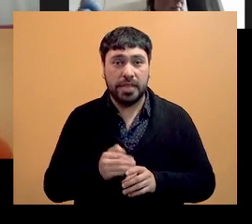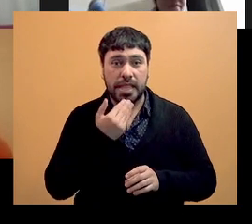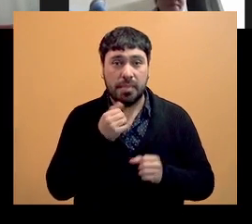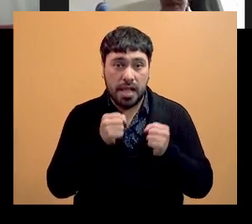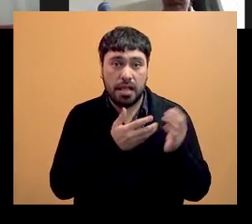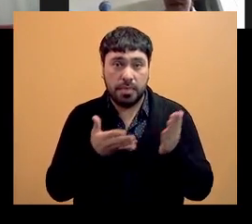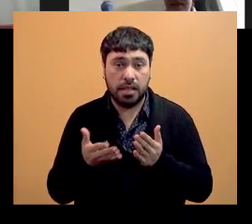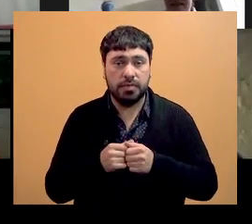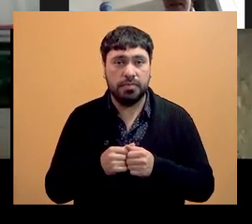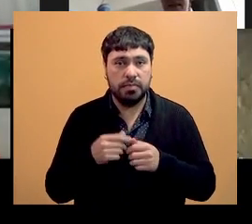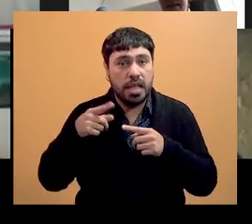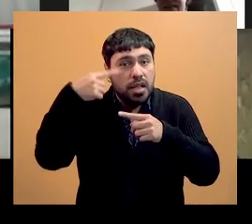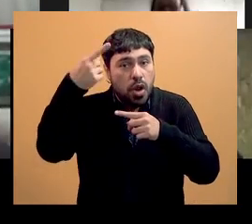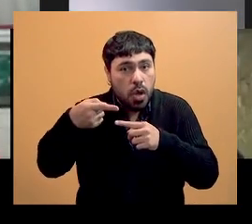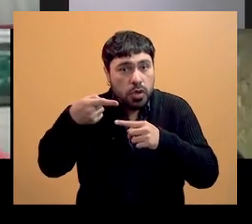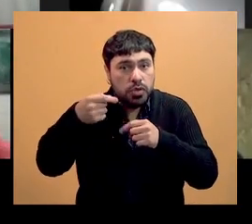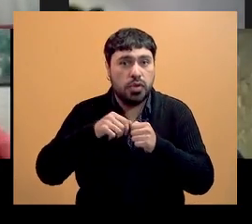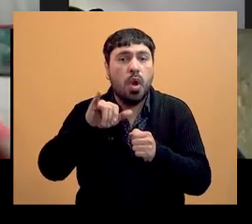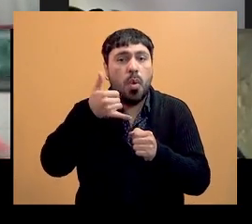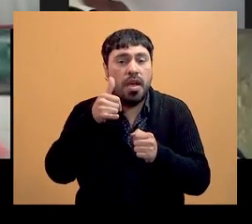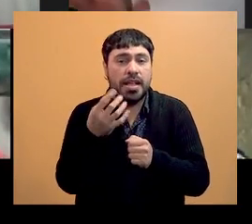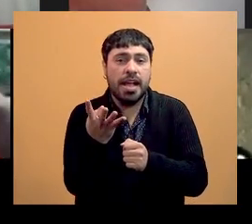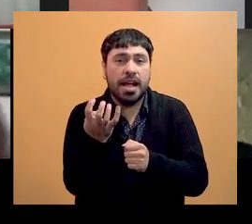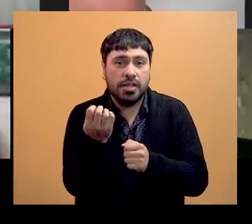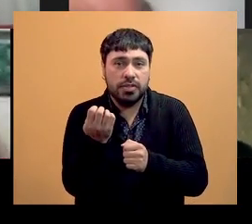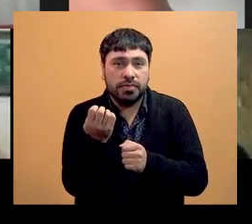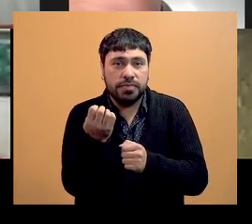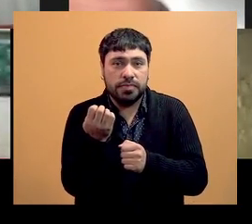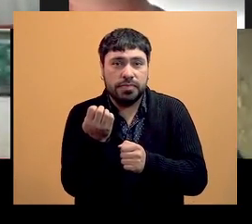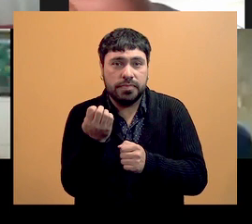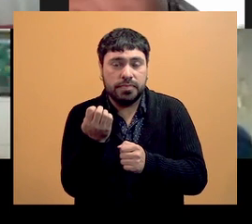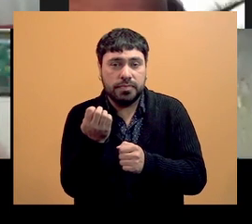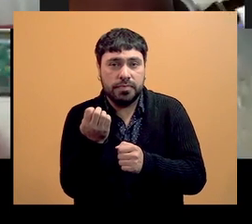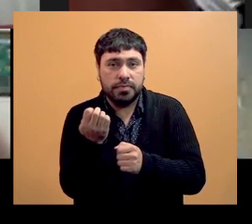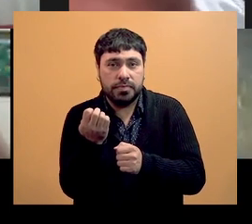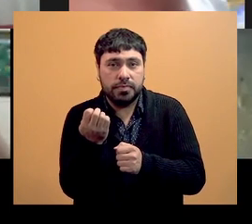también invitados para el próximo jueves 14 de...